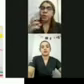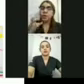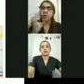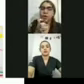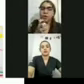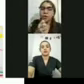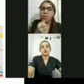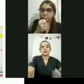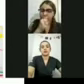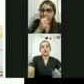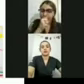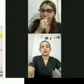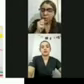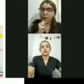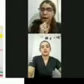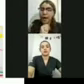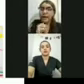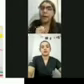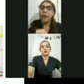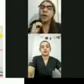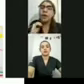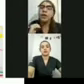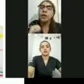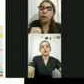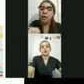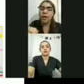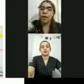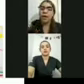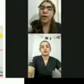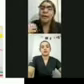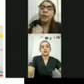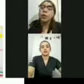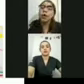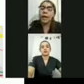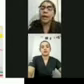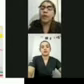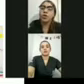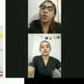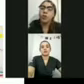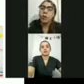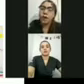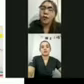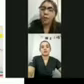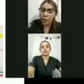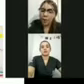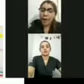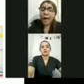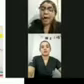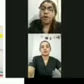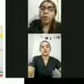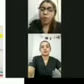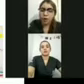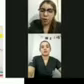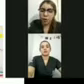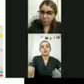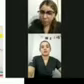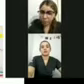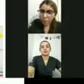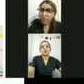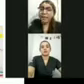esos procesos a nivel cognitivo y a nivel actitudinal que los niños van a formar en su